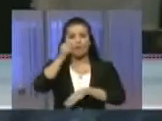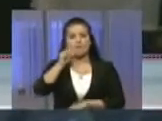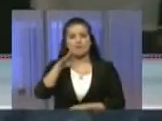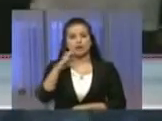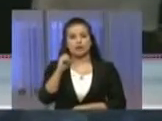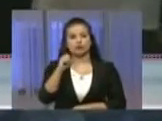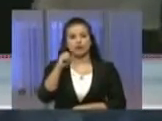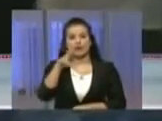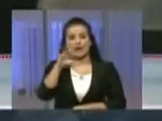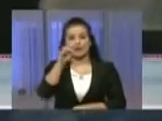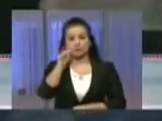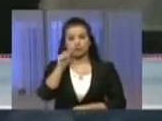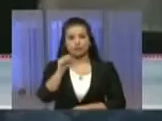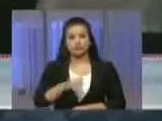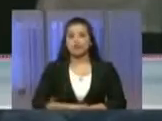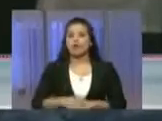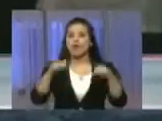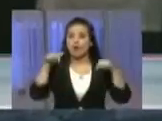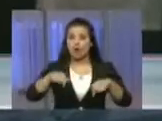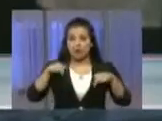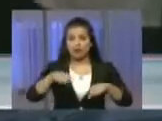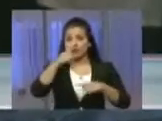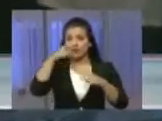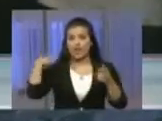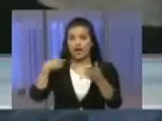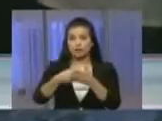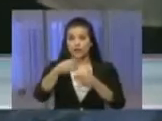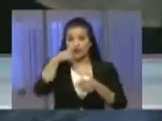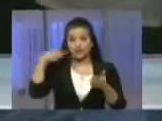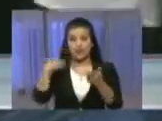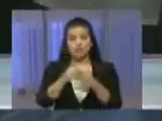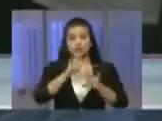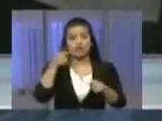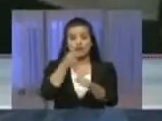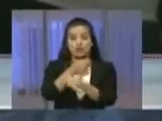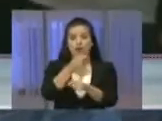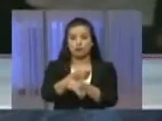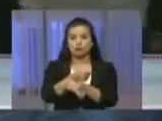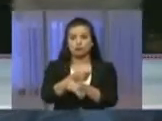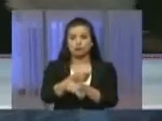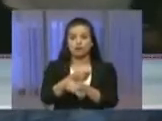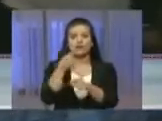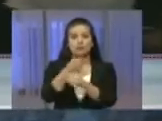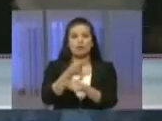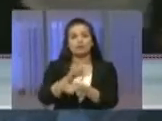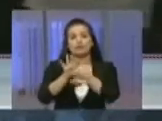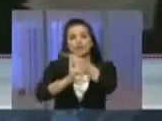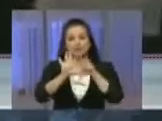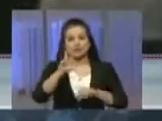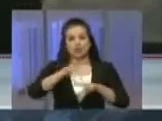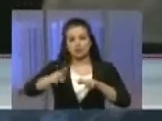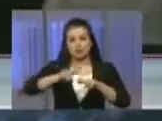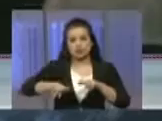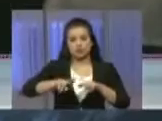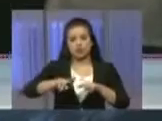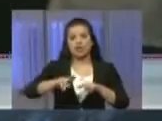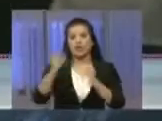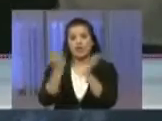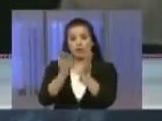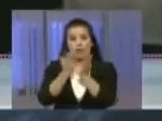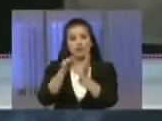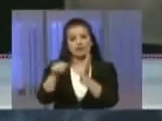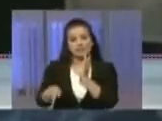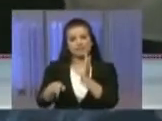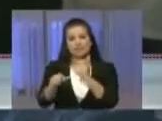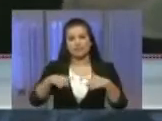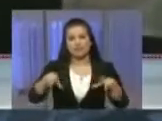eh hoy en este este año escolar este graduamos eh cinco niños a nuestra escuela más cercana aquí